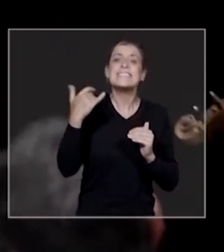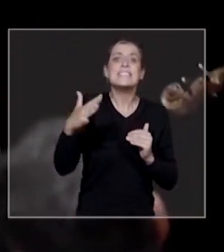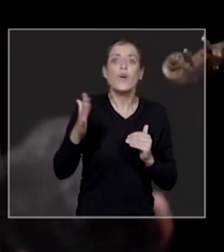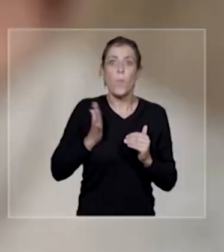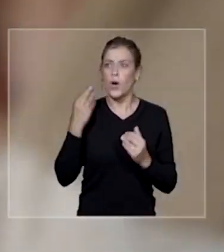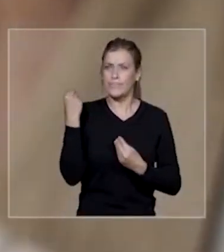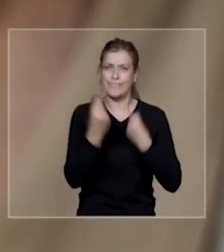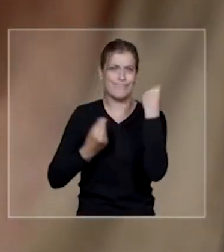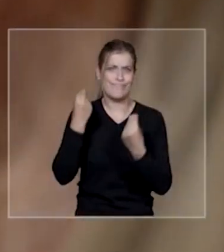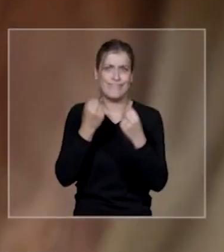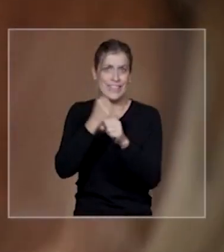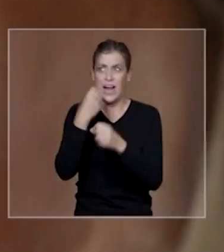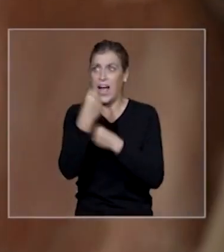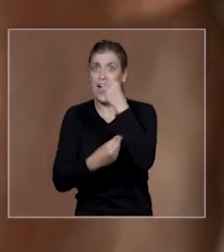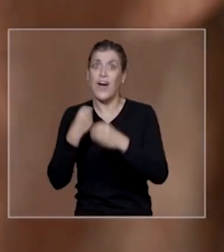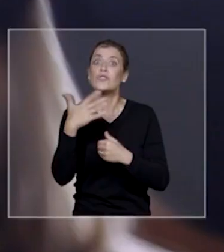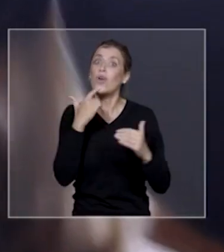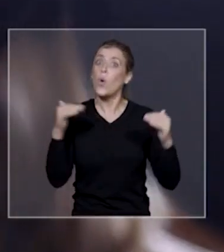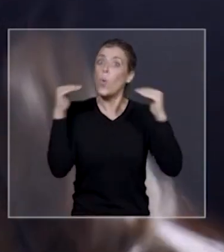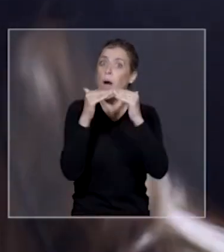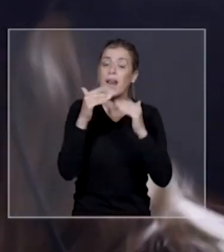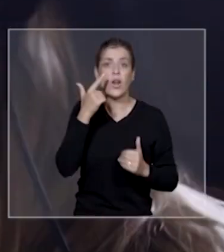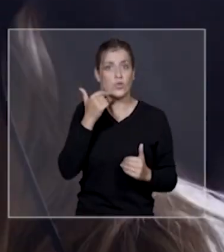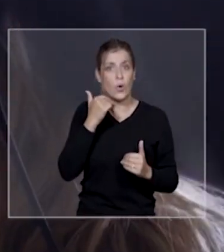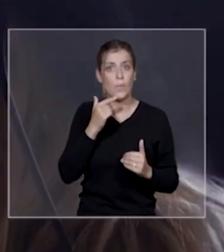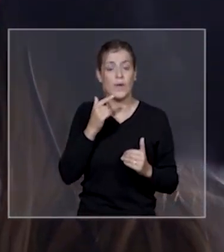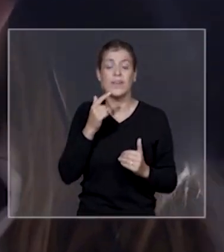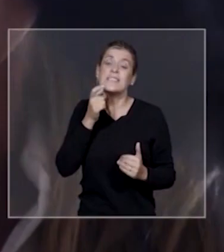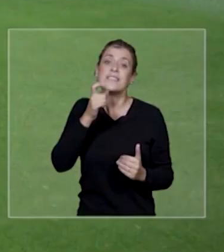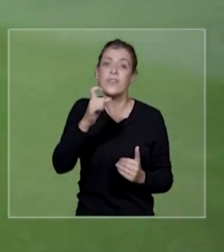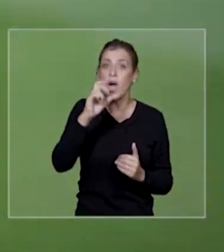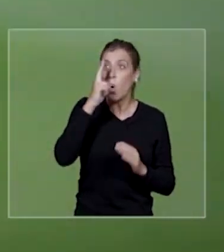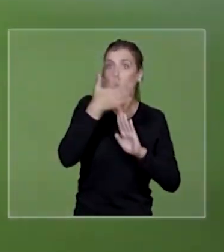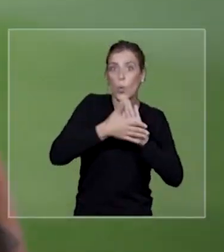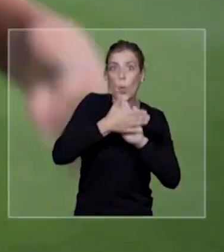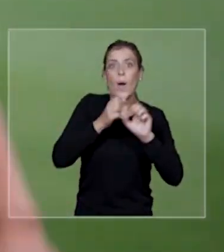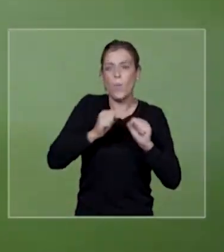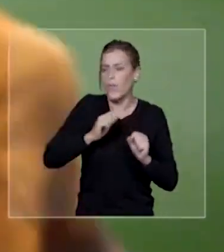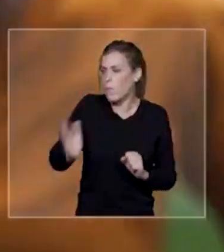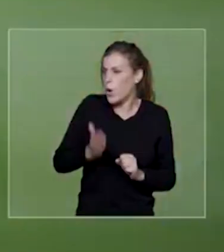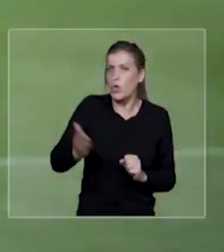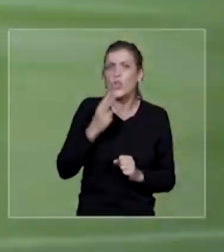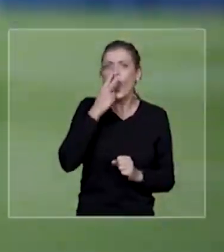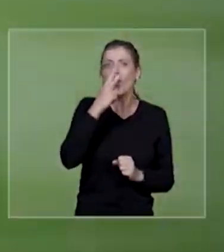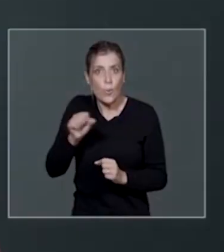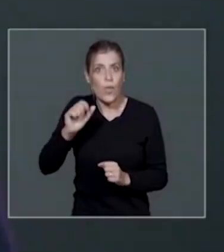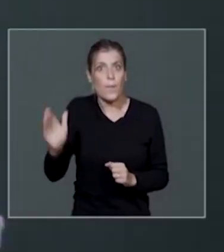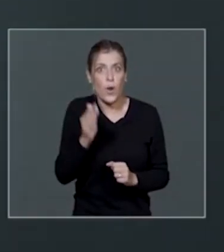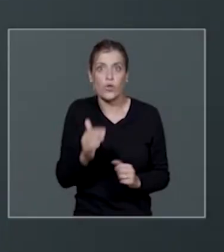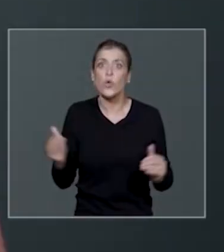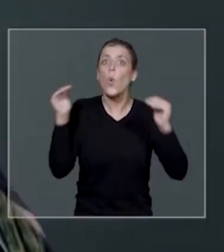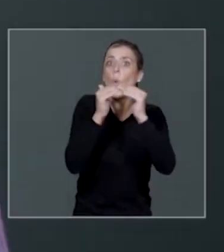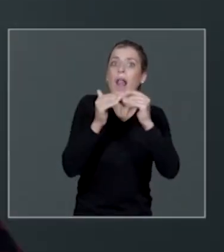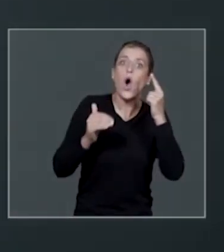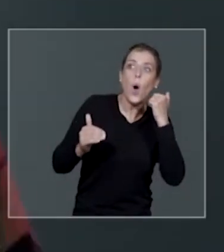el pp y en nuestro país podría crecer hasta un 13% o lo que uruguay produciría hasta 2100 dólares más por persona